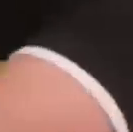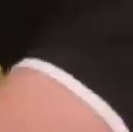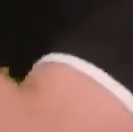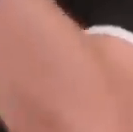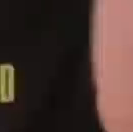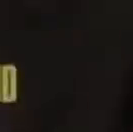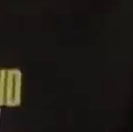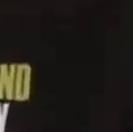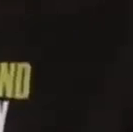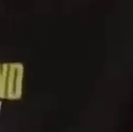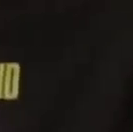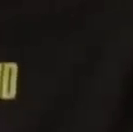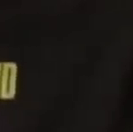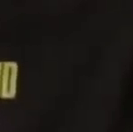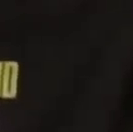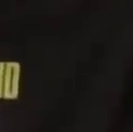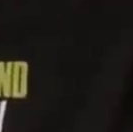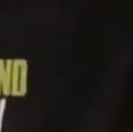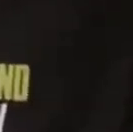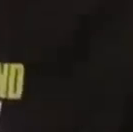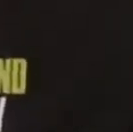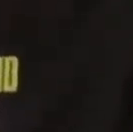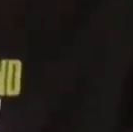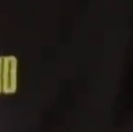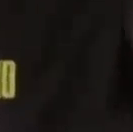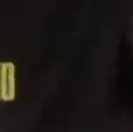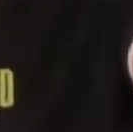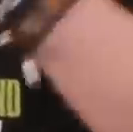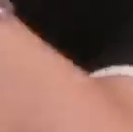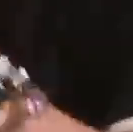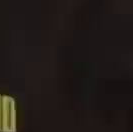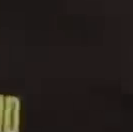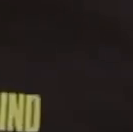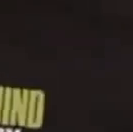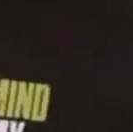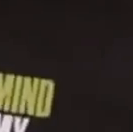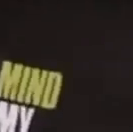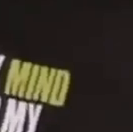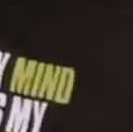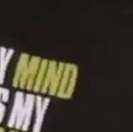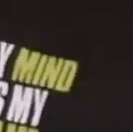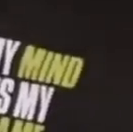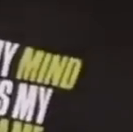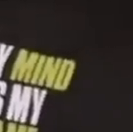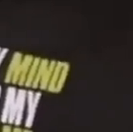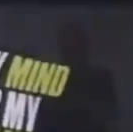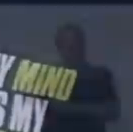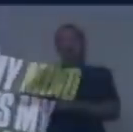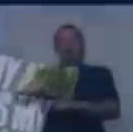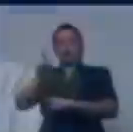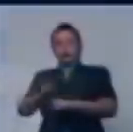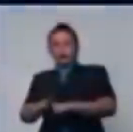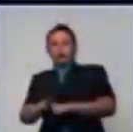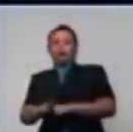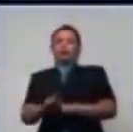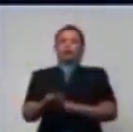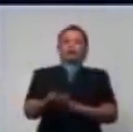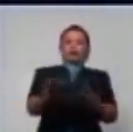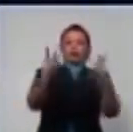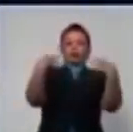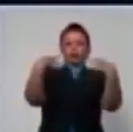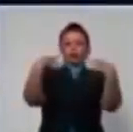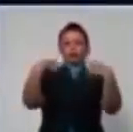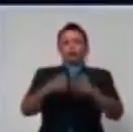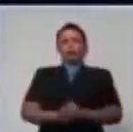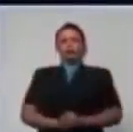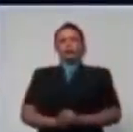dice. Mire cómo el máster del COVID tiene que retractarse. Échese esto, por favor. Nosotros